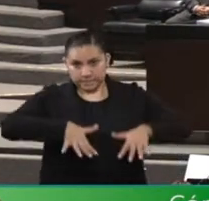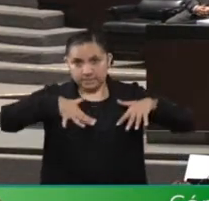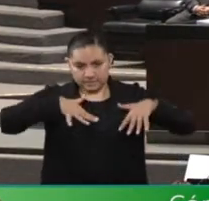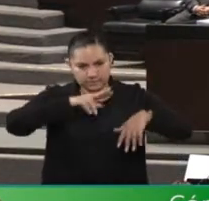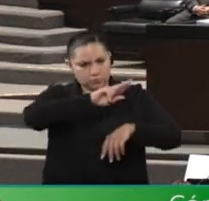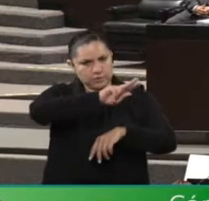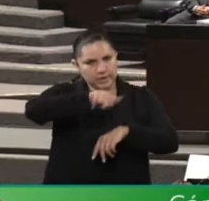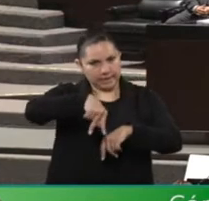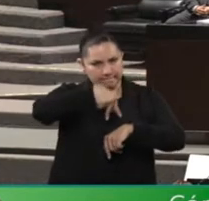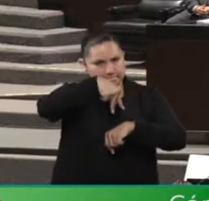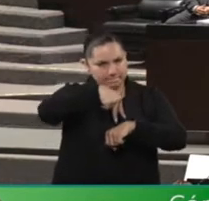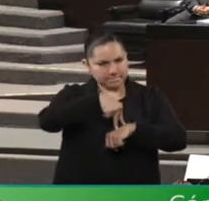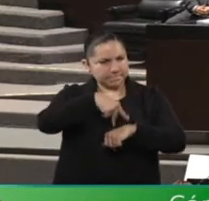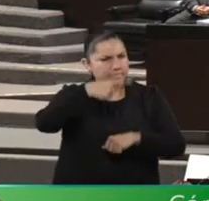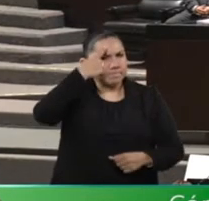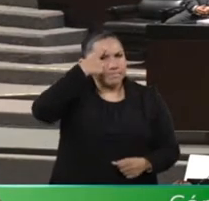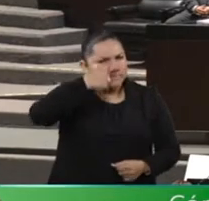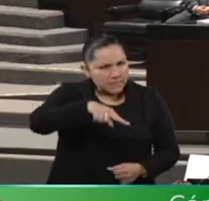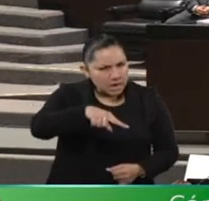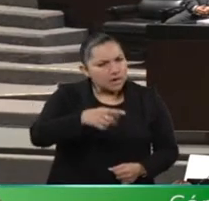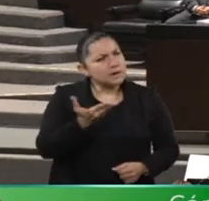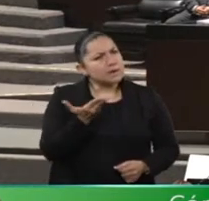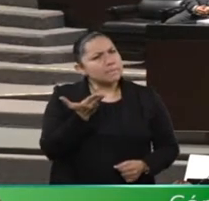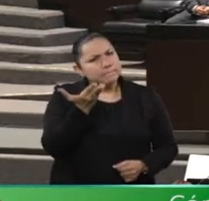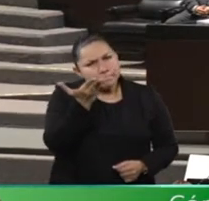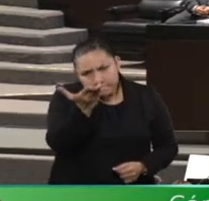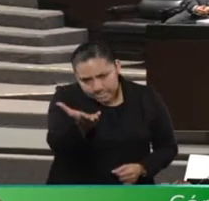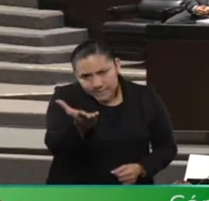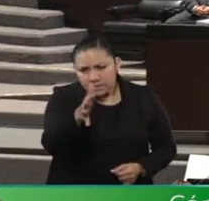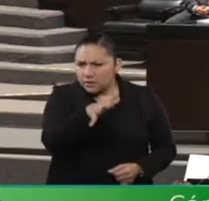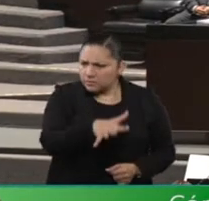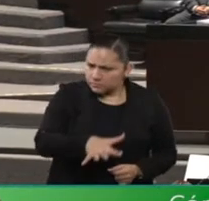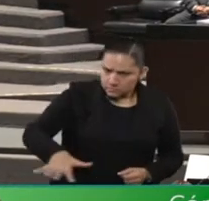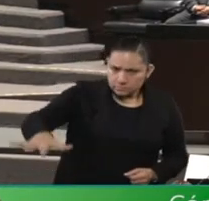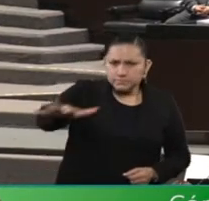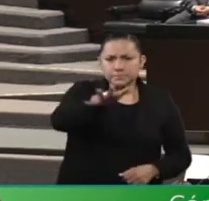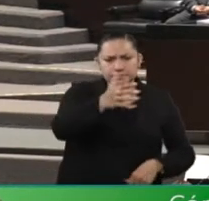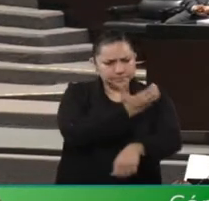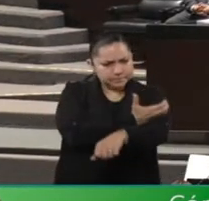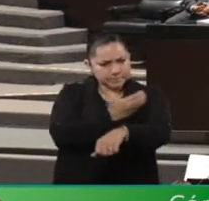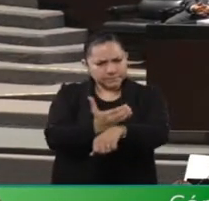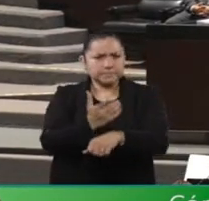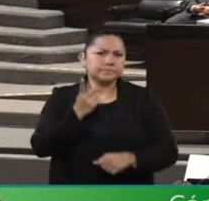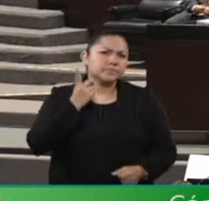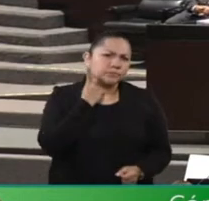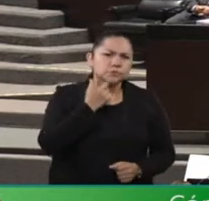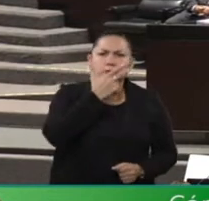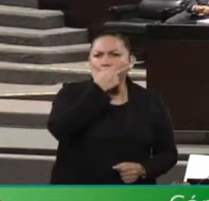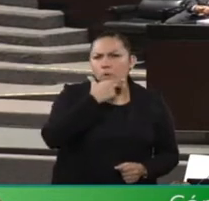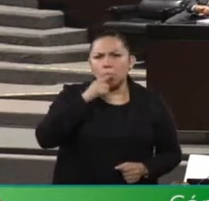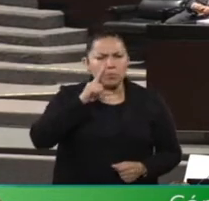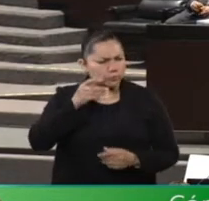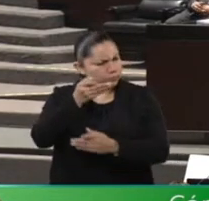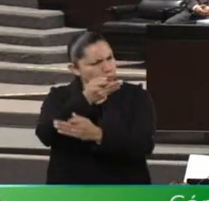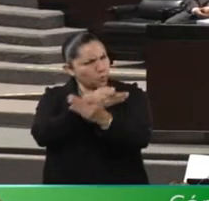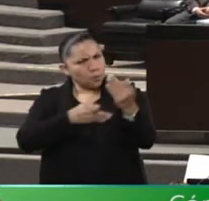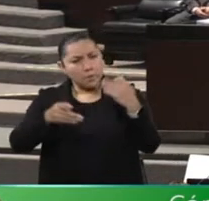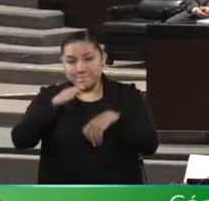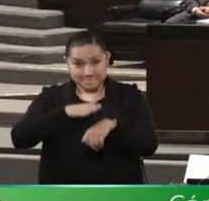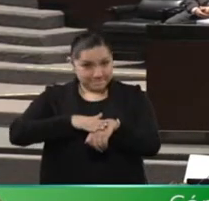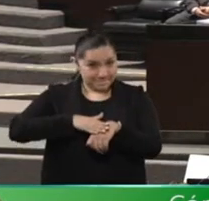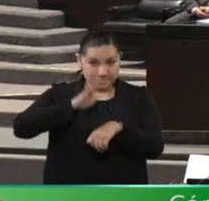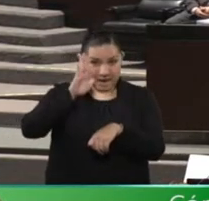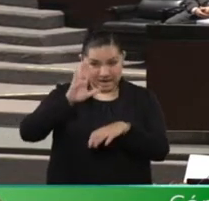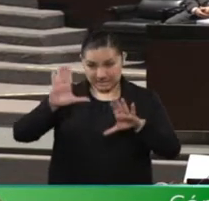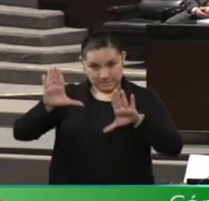un atento llamado a todas y todos mis compañeros diputadas y diputados, especialmente a quienes forman